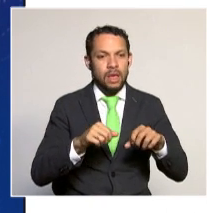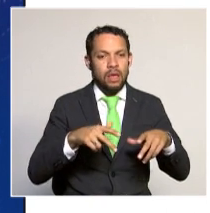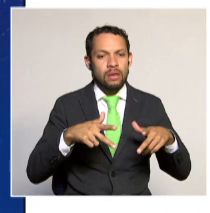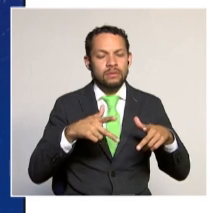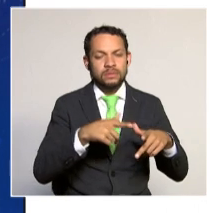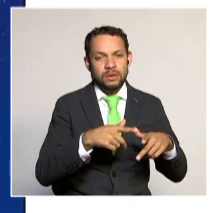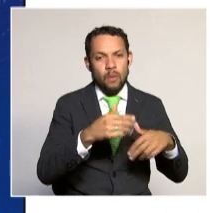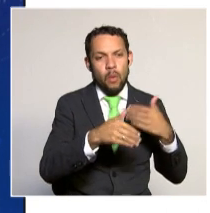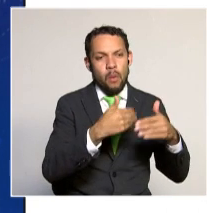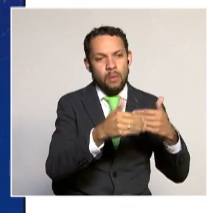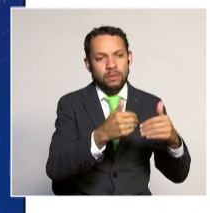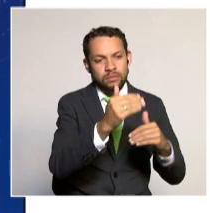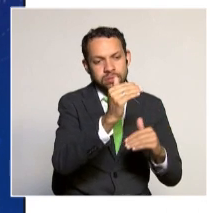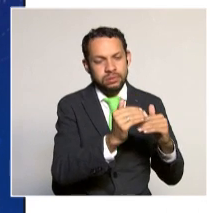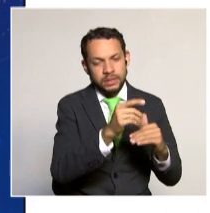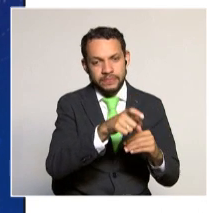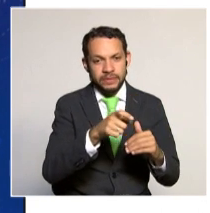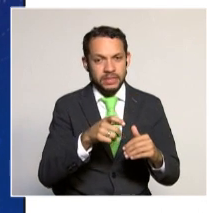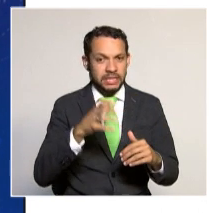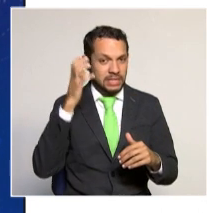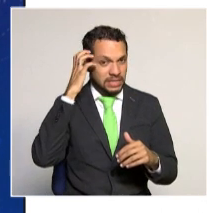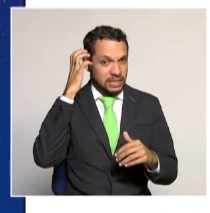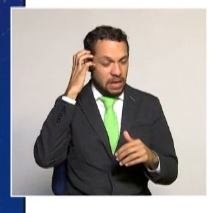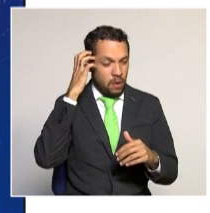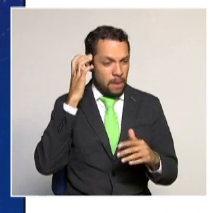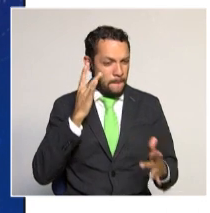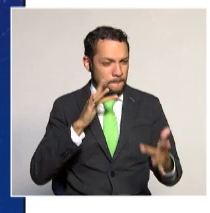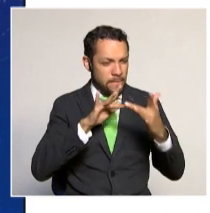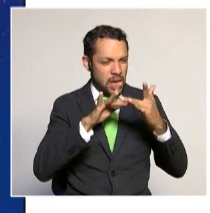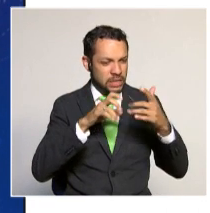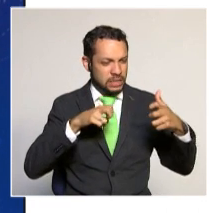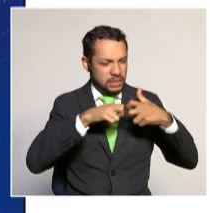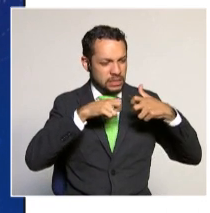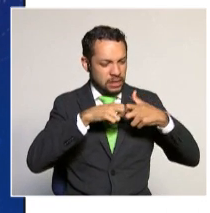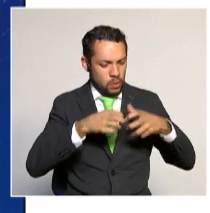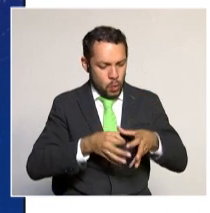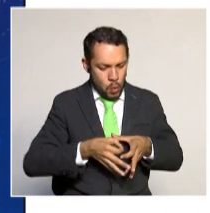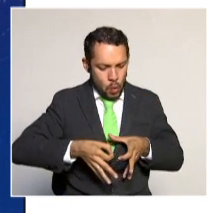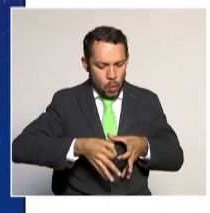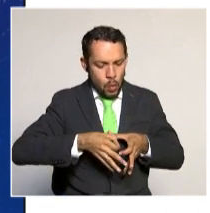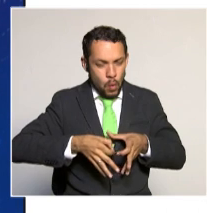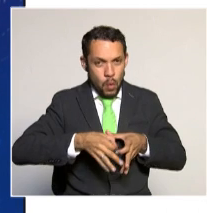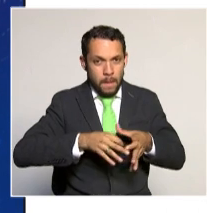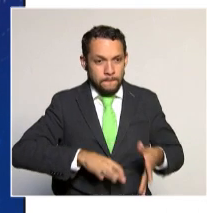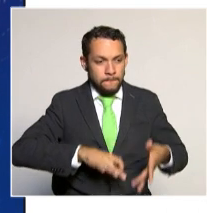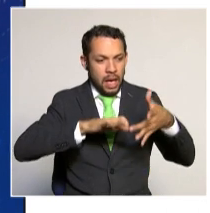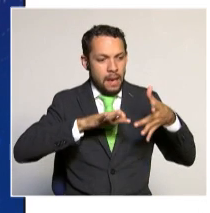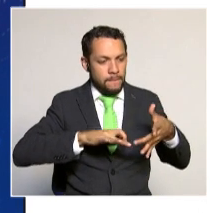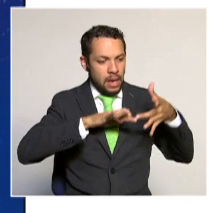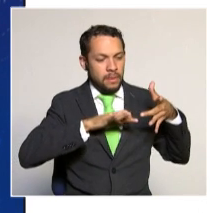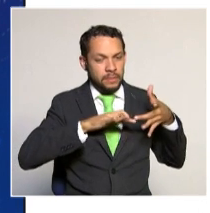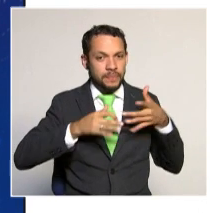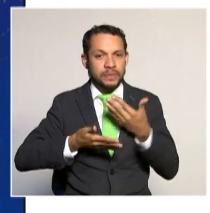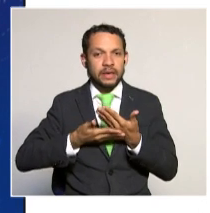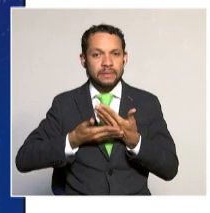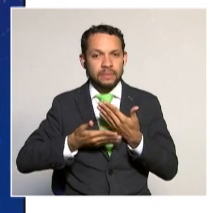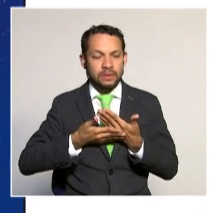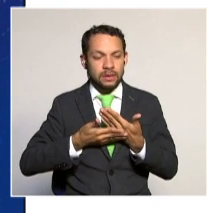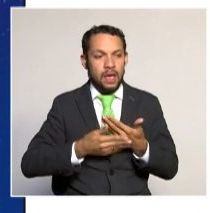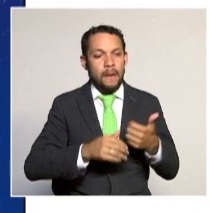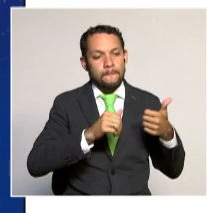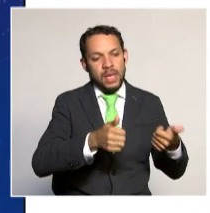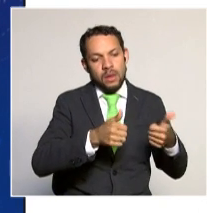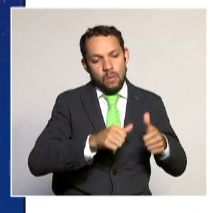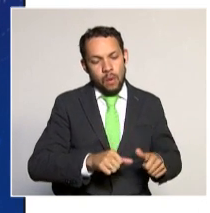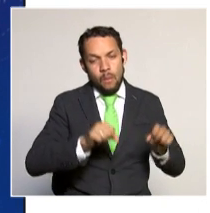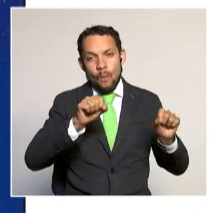Entonces posiblemente también exámenes de resonancia magnética en las personas puedan estar indicando si son propensas